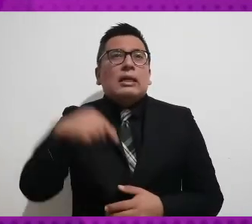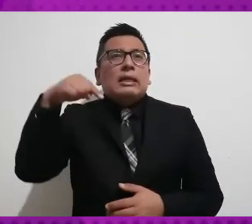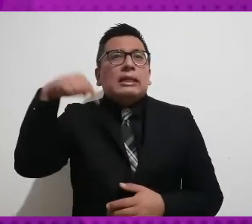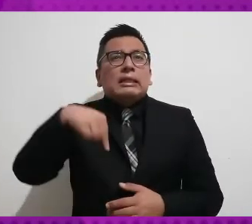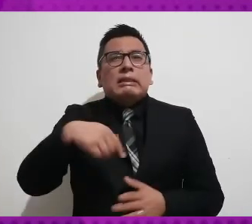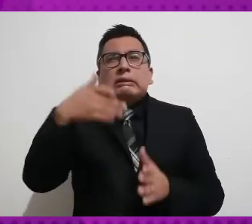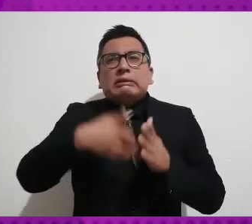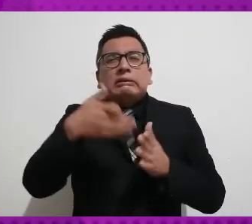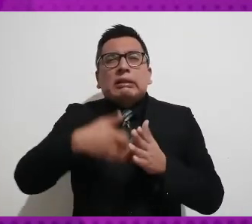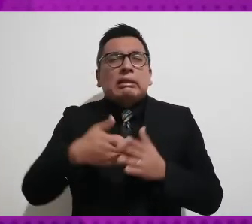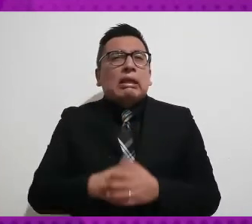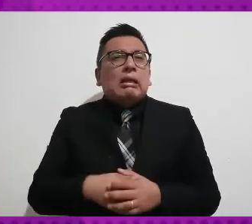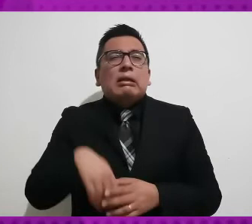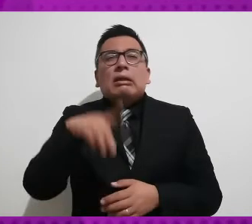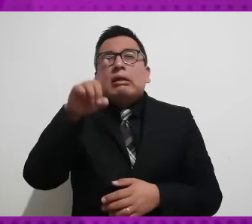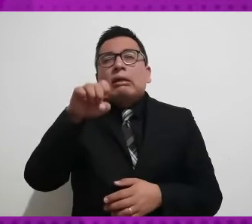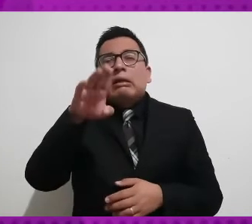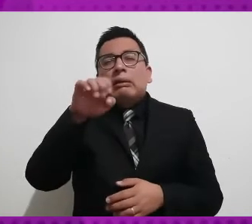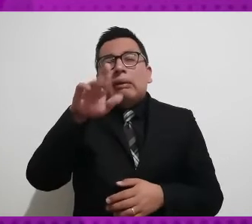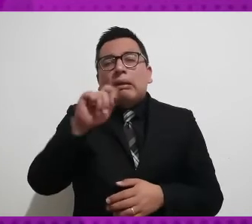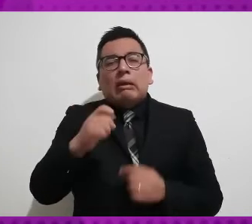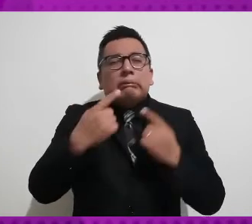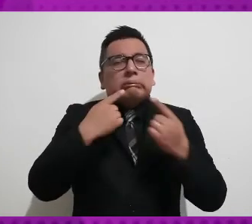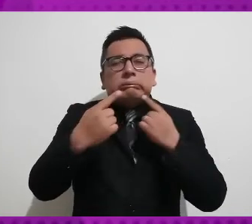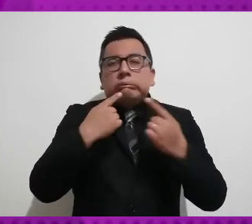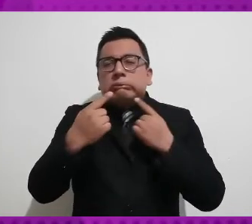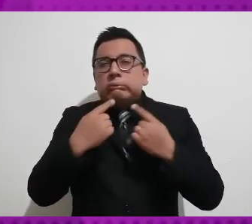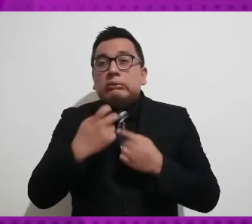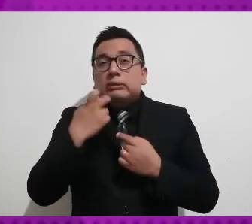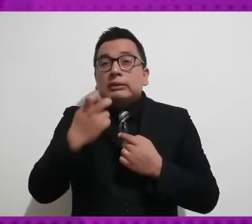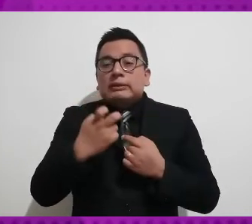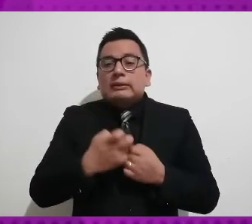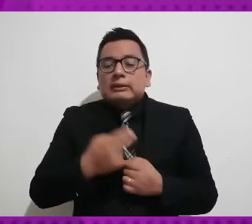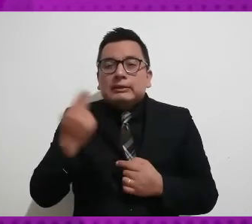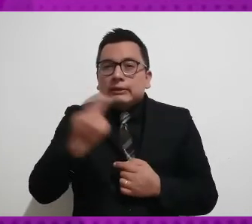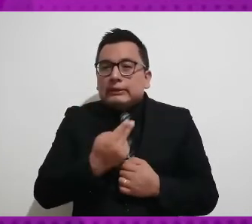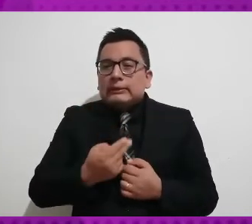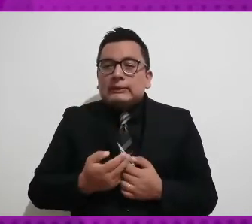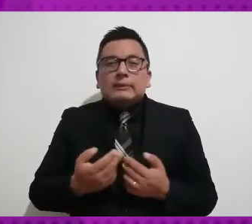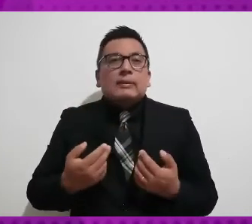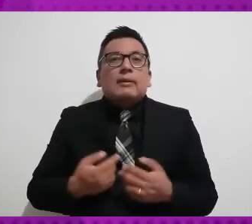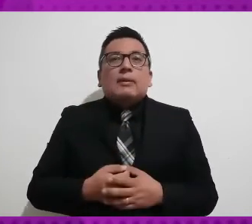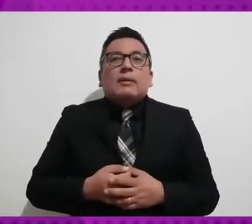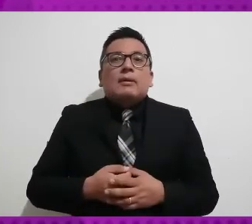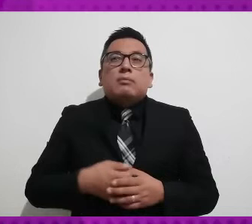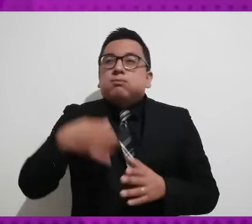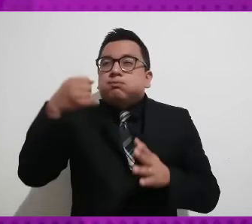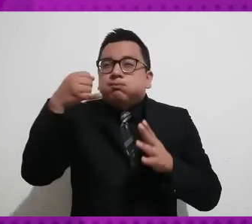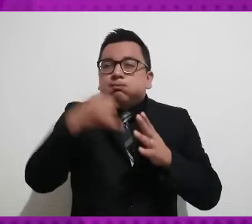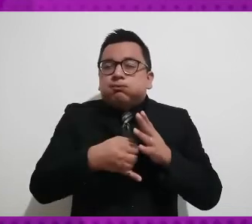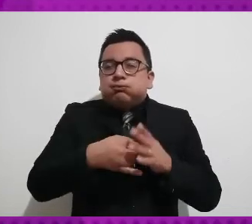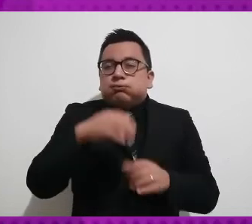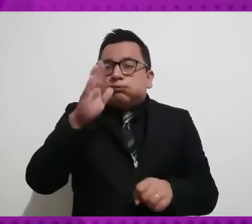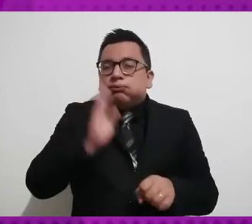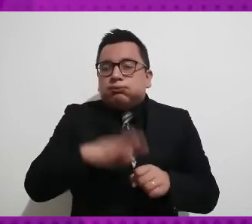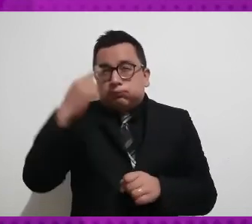debates, un modelo que sea verdaderamente útil para comprender lo que los partidos políticos y sus candidatos